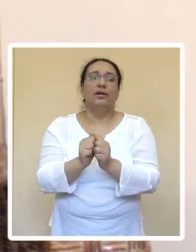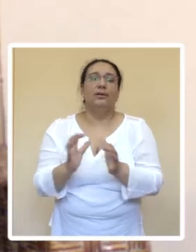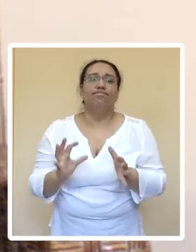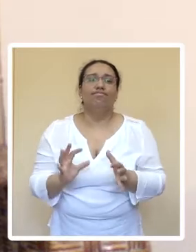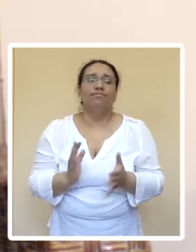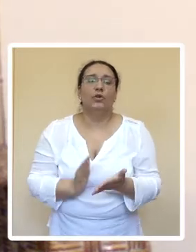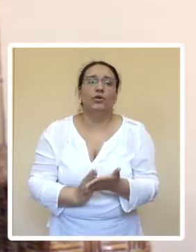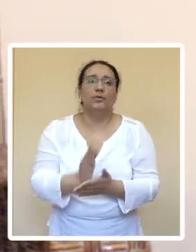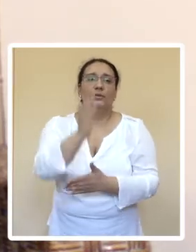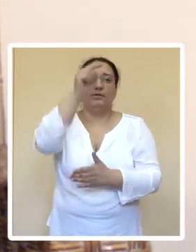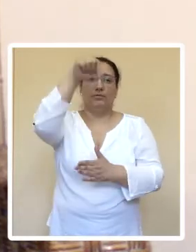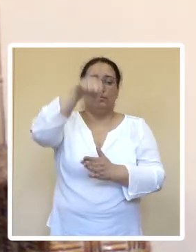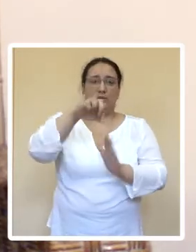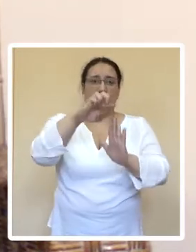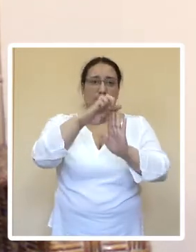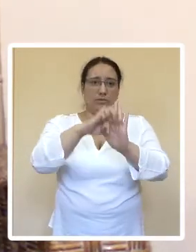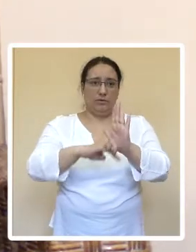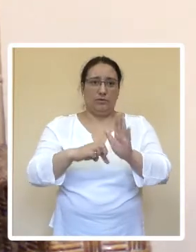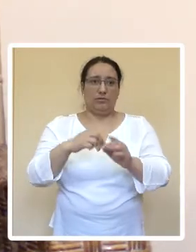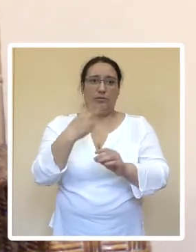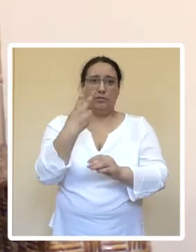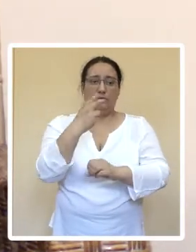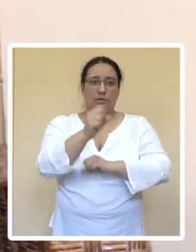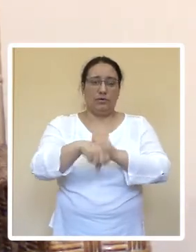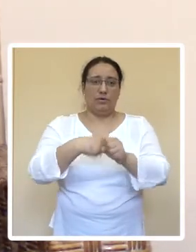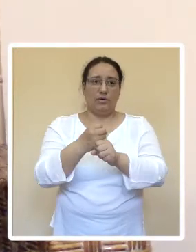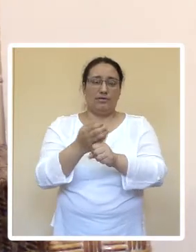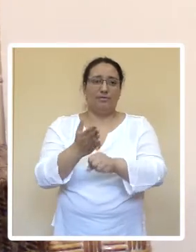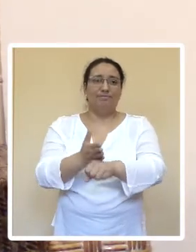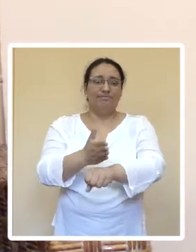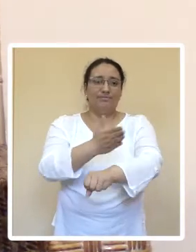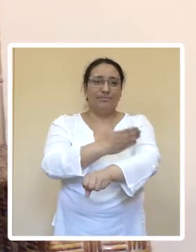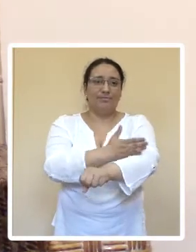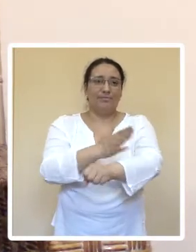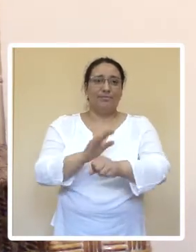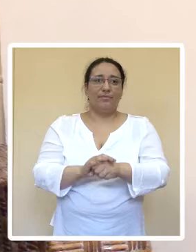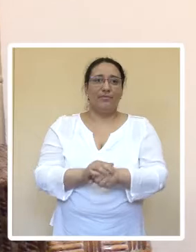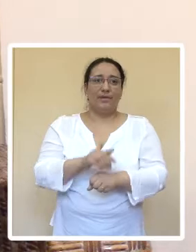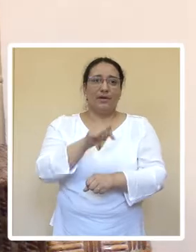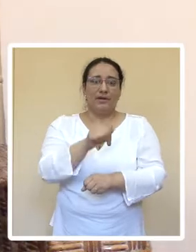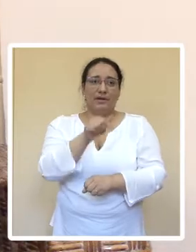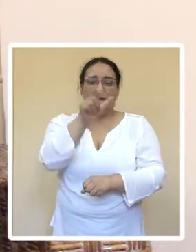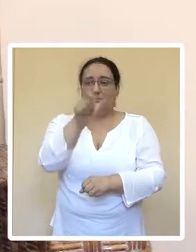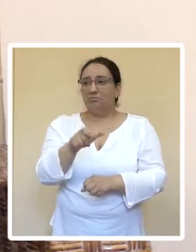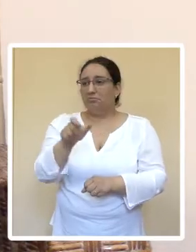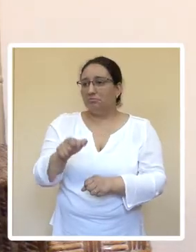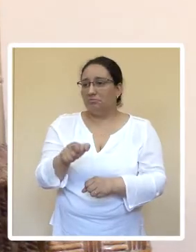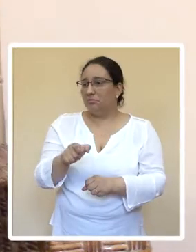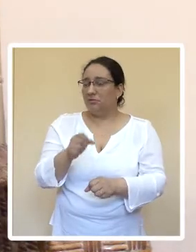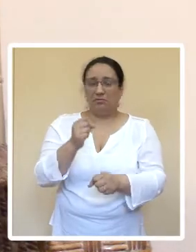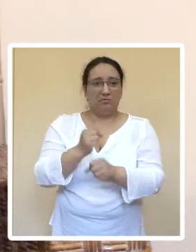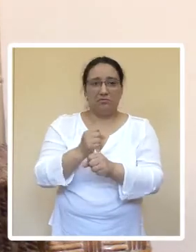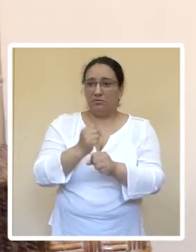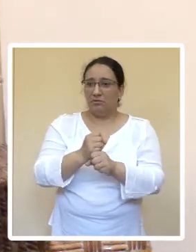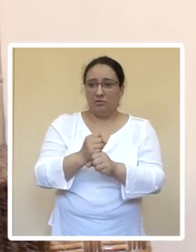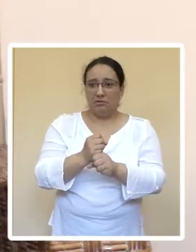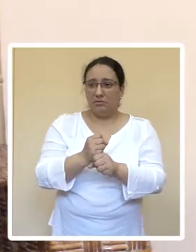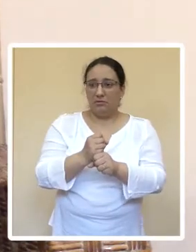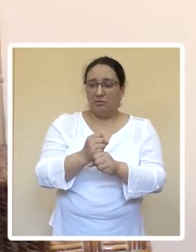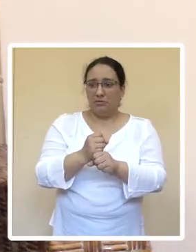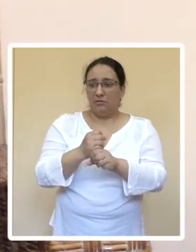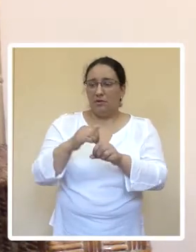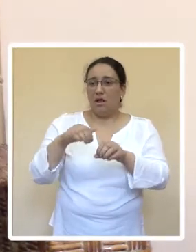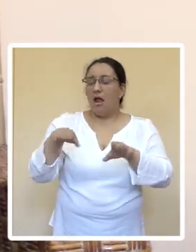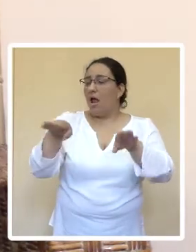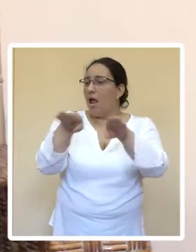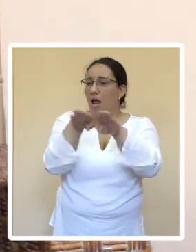como 2 años atrás, más o menos, vino desde la postura de ser una persona más, un trabajador más, desde su